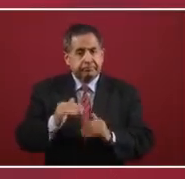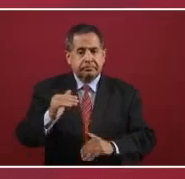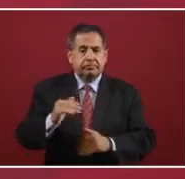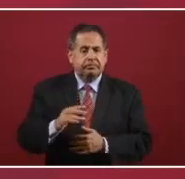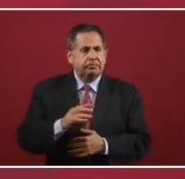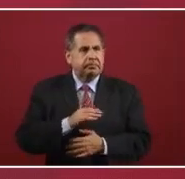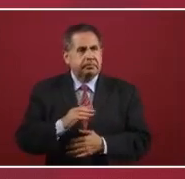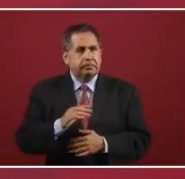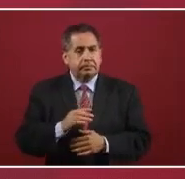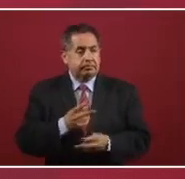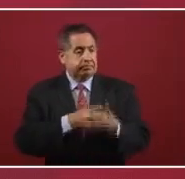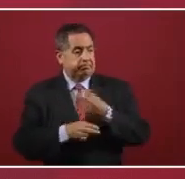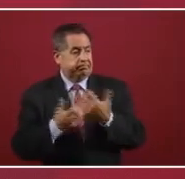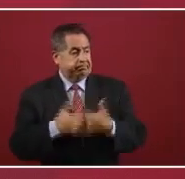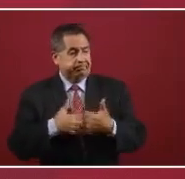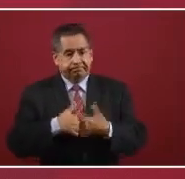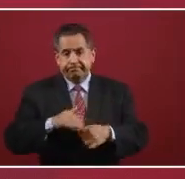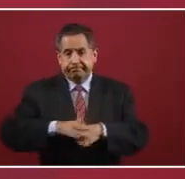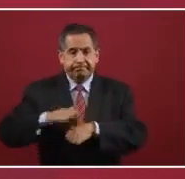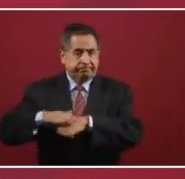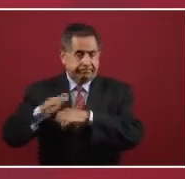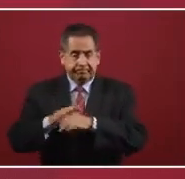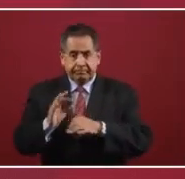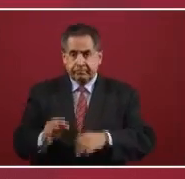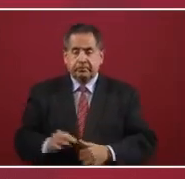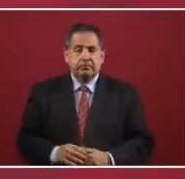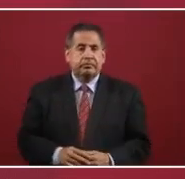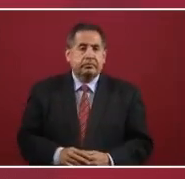Tenemos más producción.